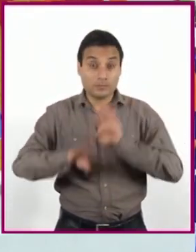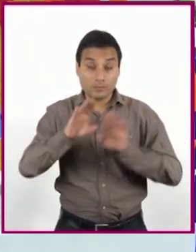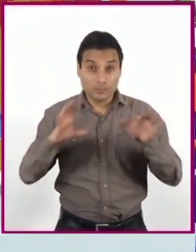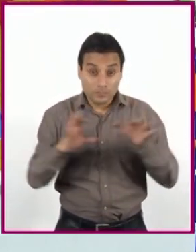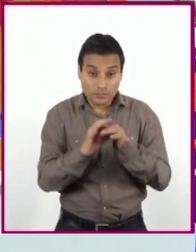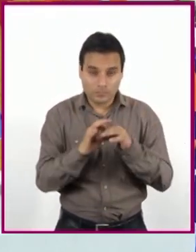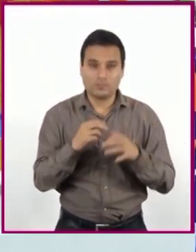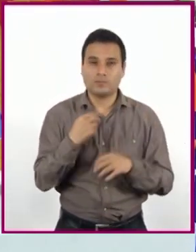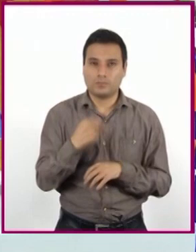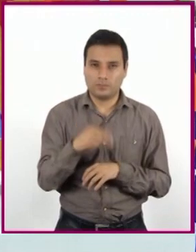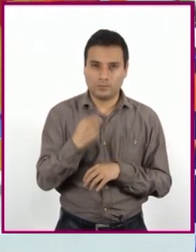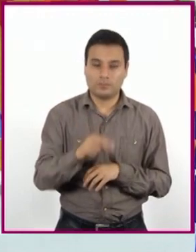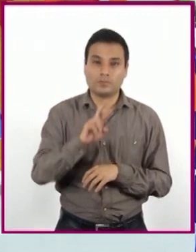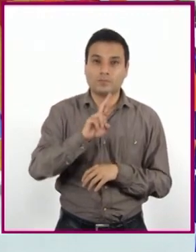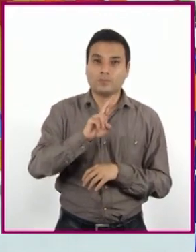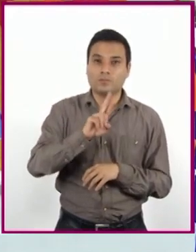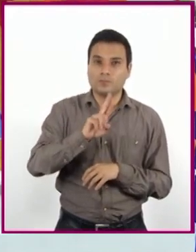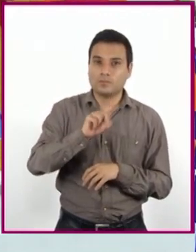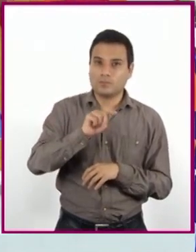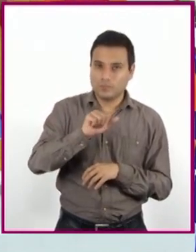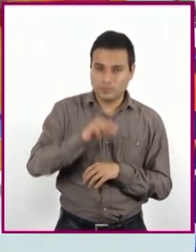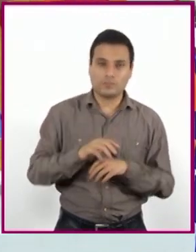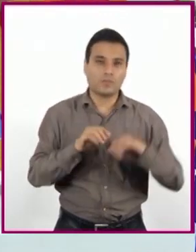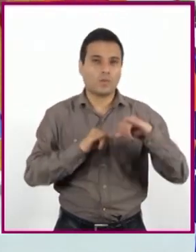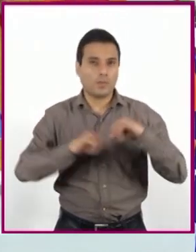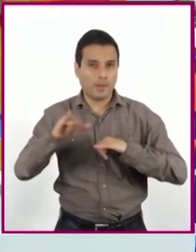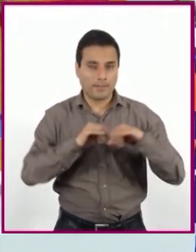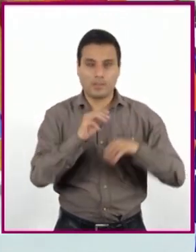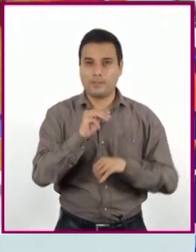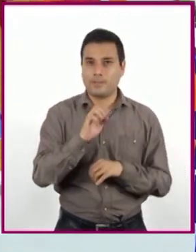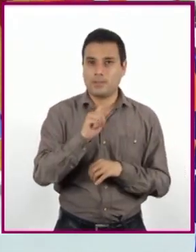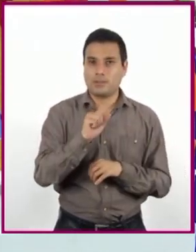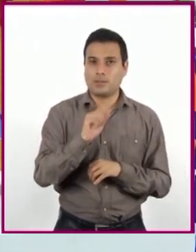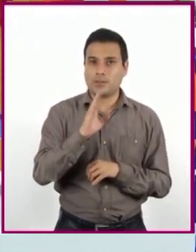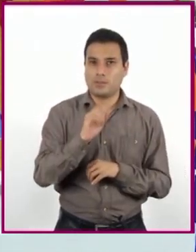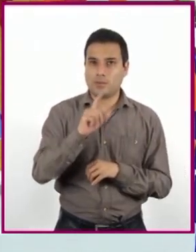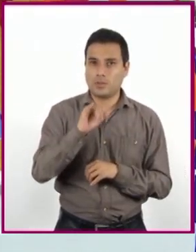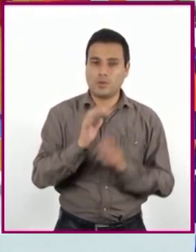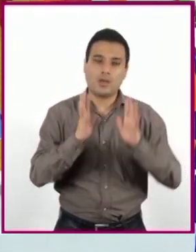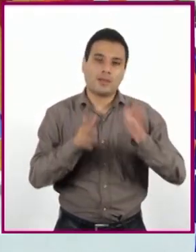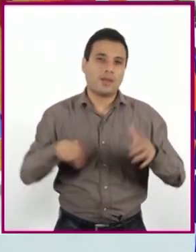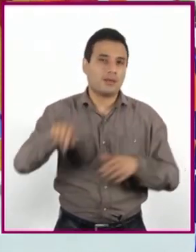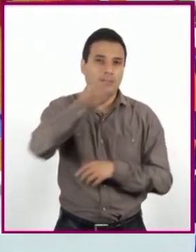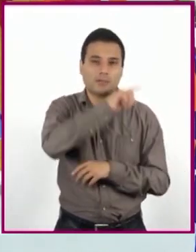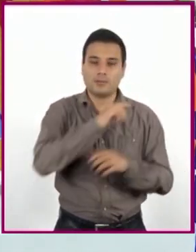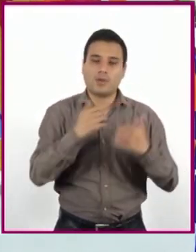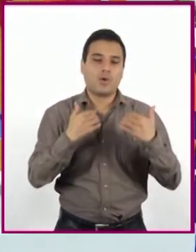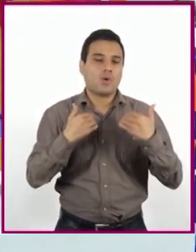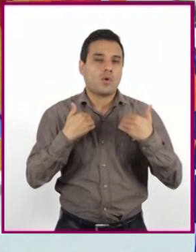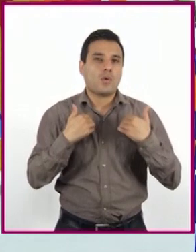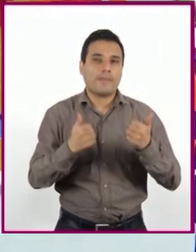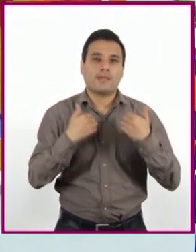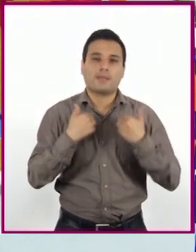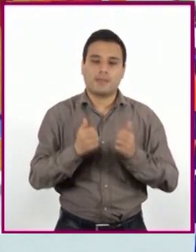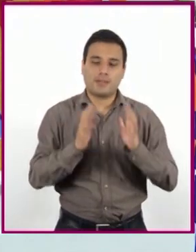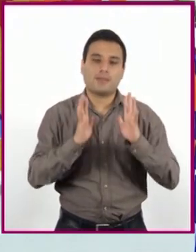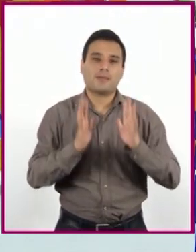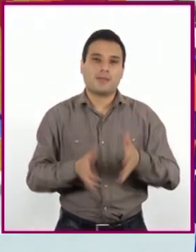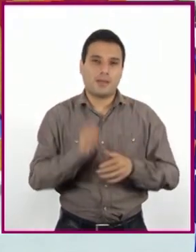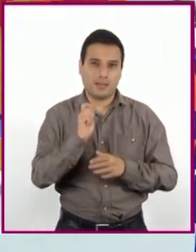llama rutas o mapas metabólicos. Ahora sí podemos entendernos todos y leer en el lenguaje de la